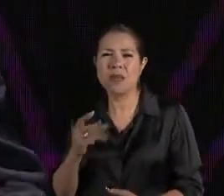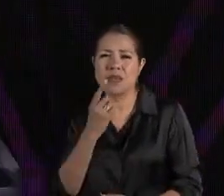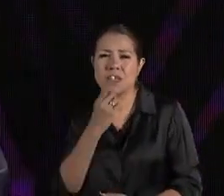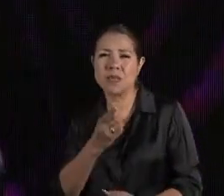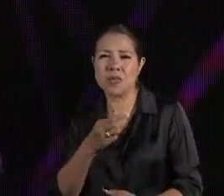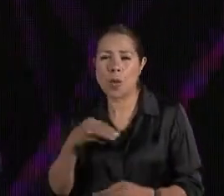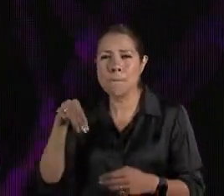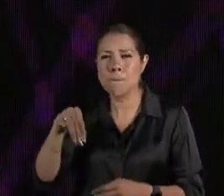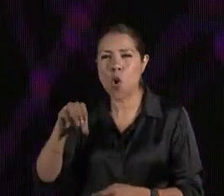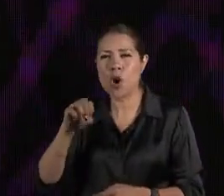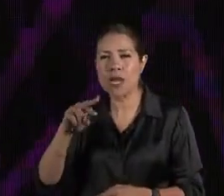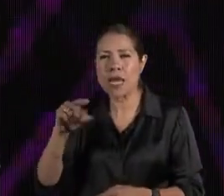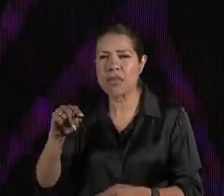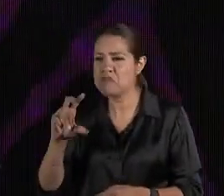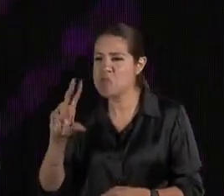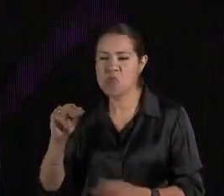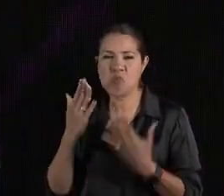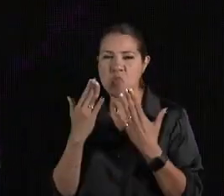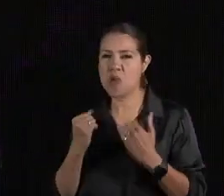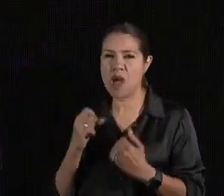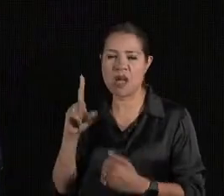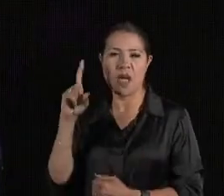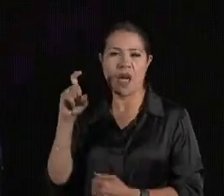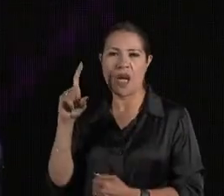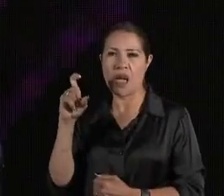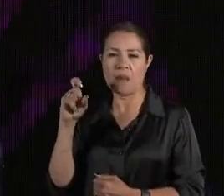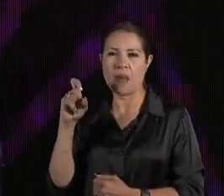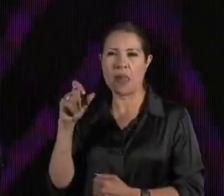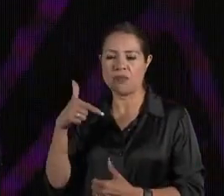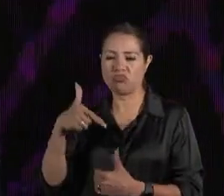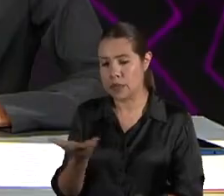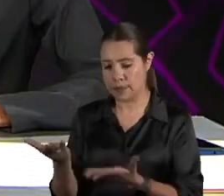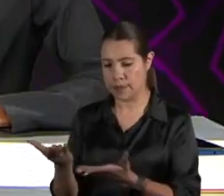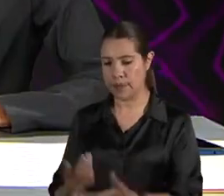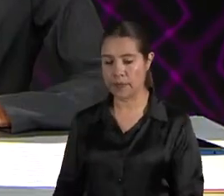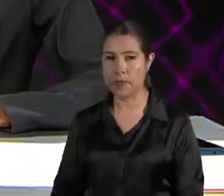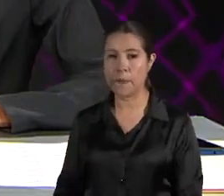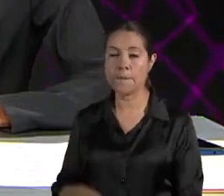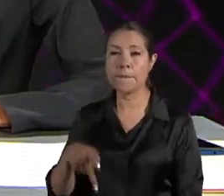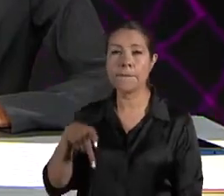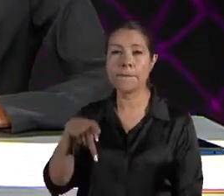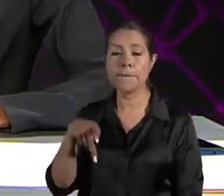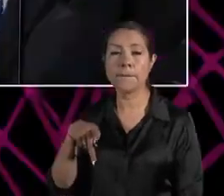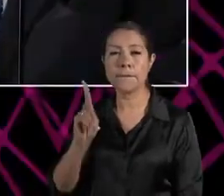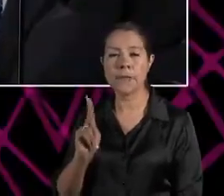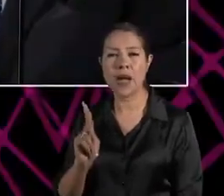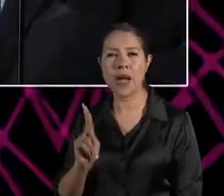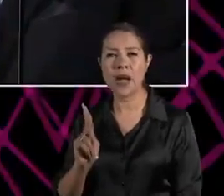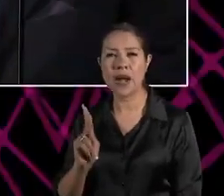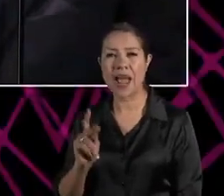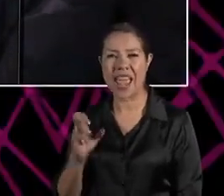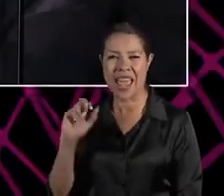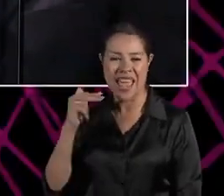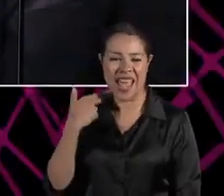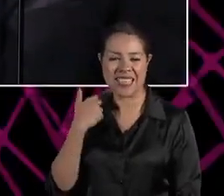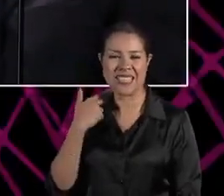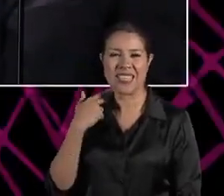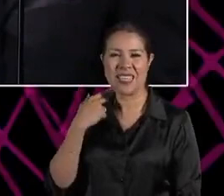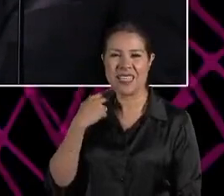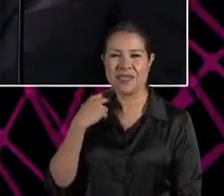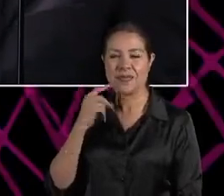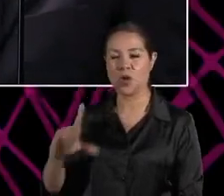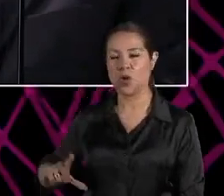gobierno de Morena le negó el agua a Guanajuato al proyecto El Zapotillo? Para contestarle al exgobernador Miguel